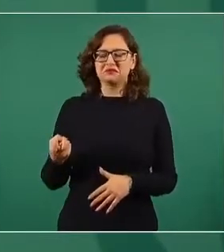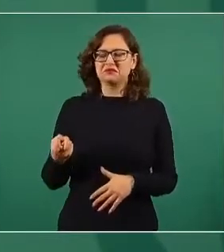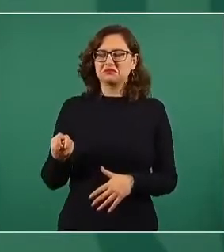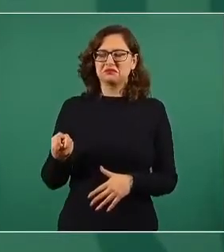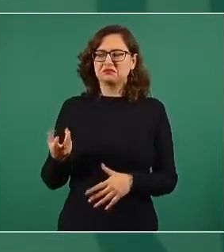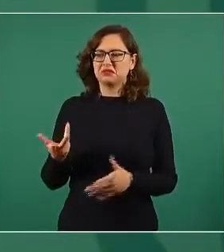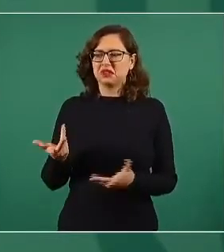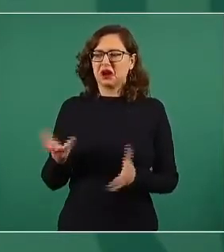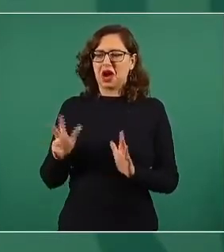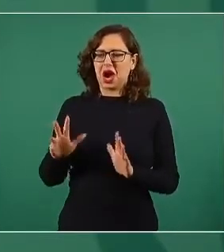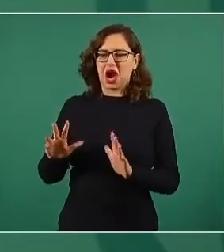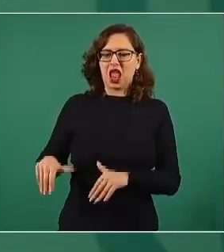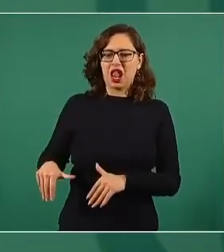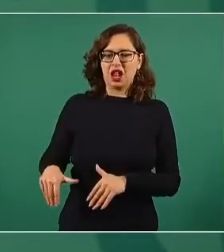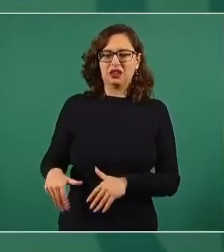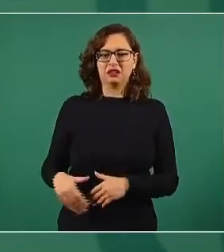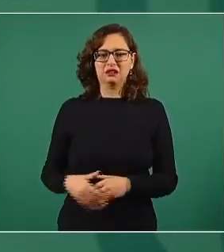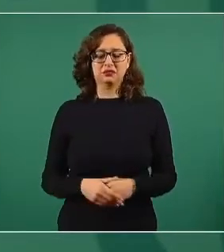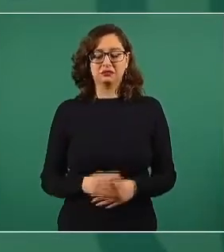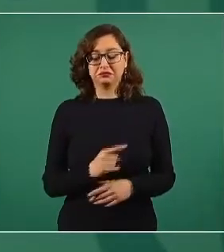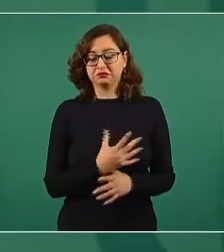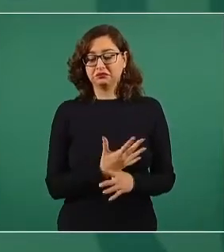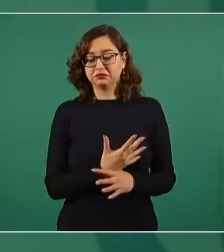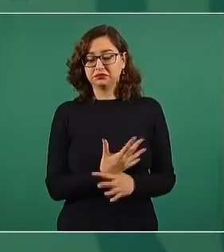decía el alazán tostado,